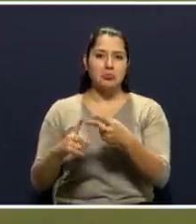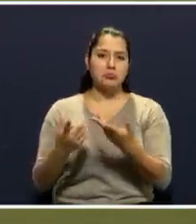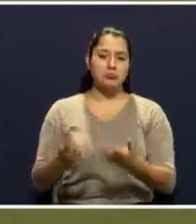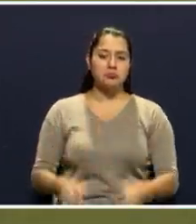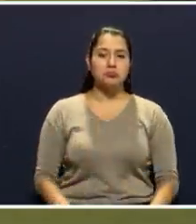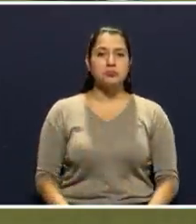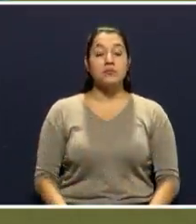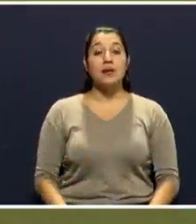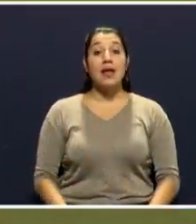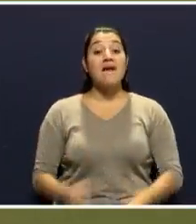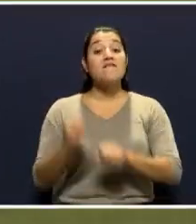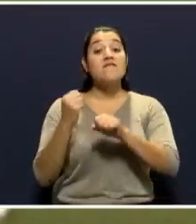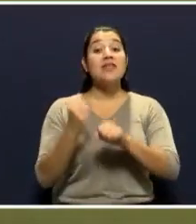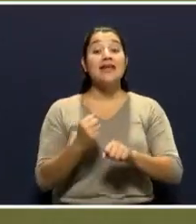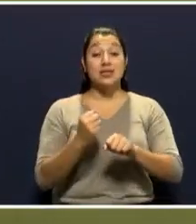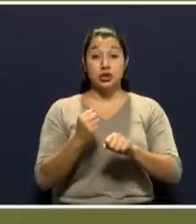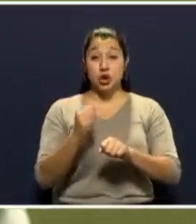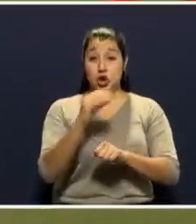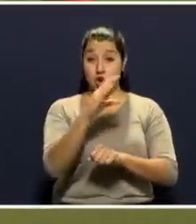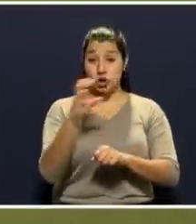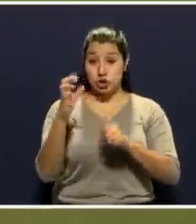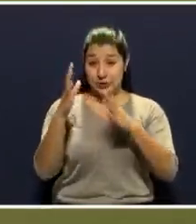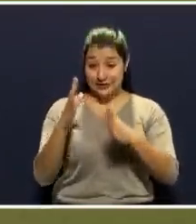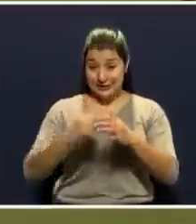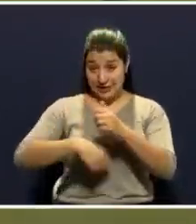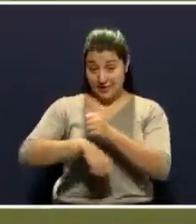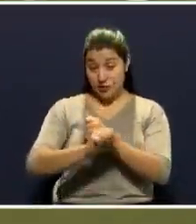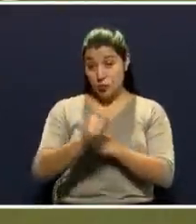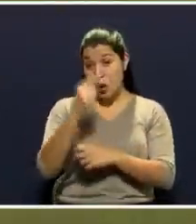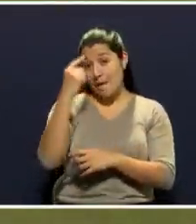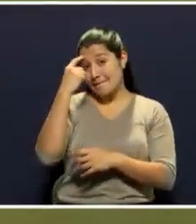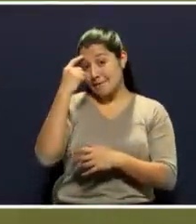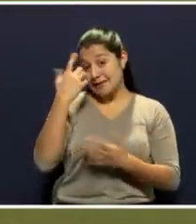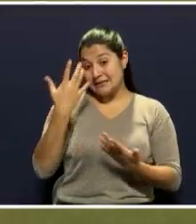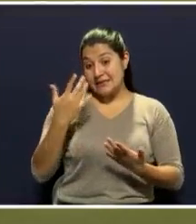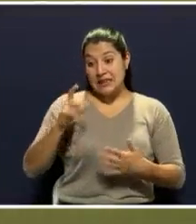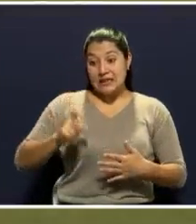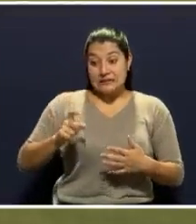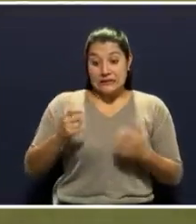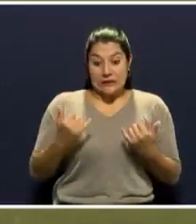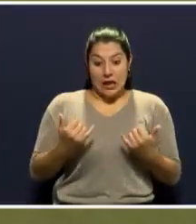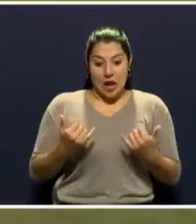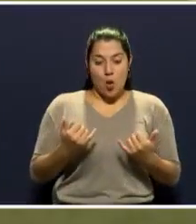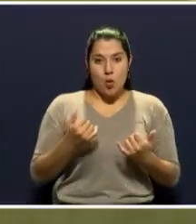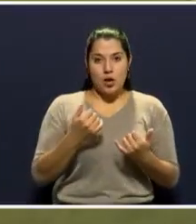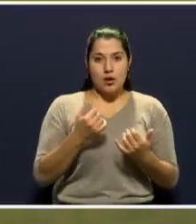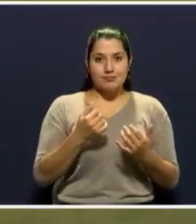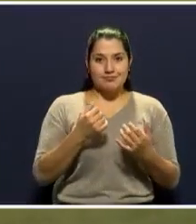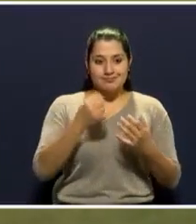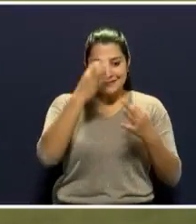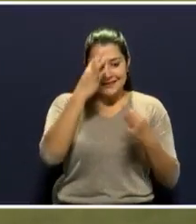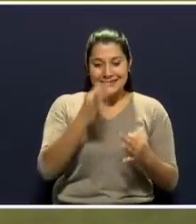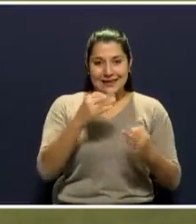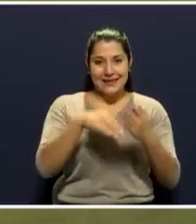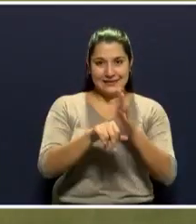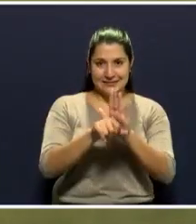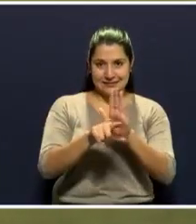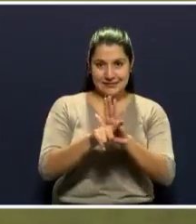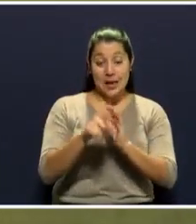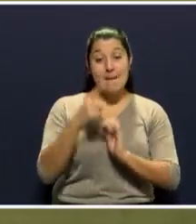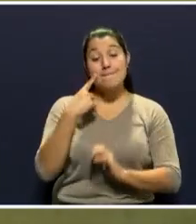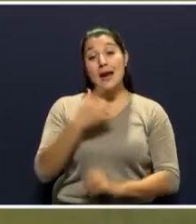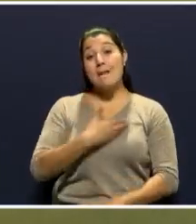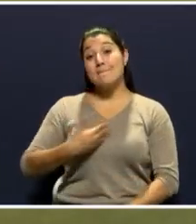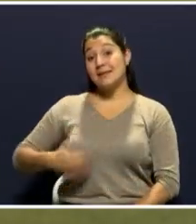la Federación Costarricense de Fútbol consideran oportuno que se tome una pronta decisión en la Asamblea. Para Rodolfo Villalobos, presidente